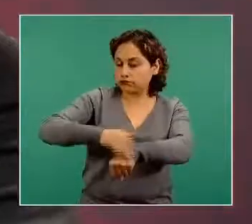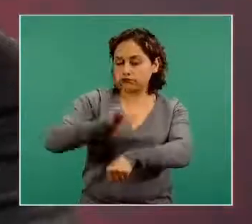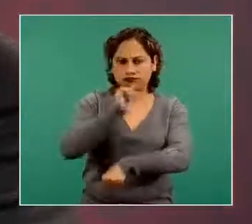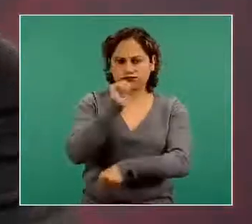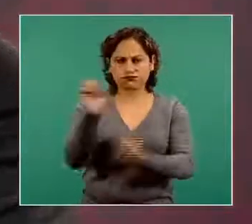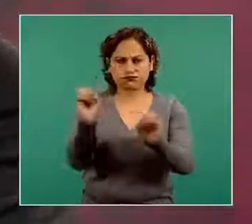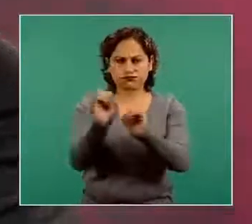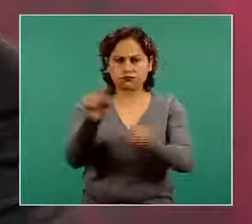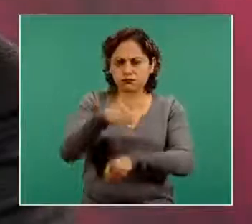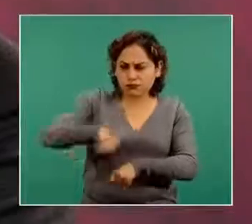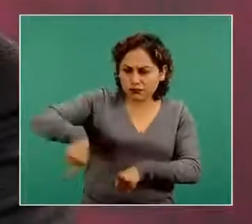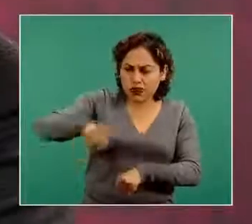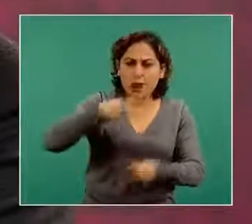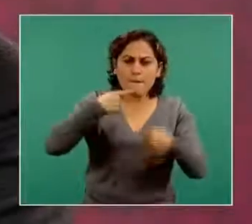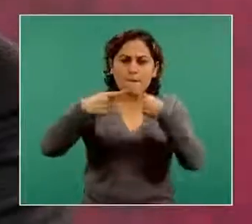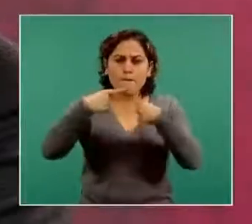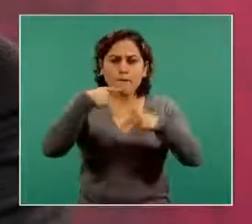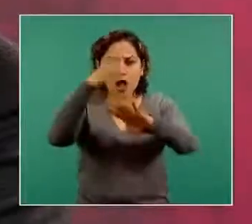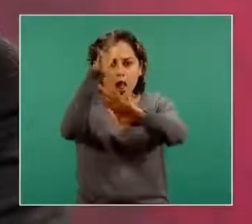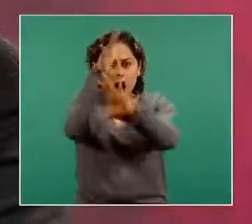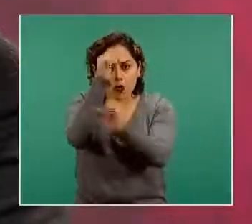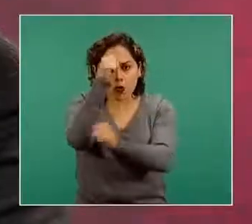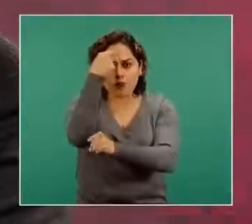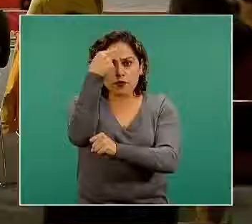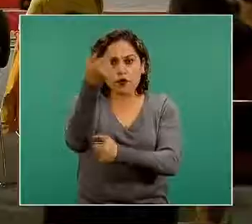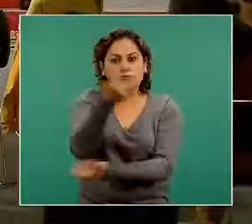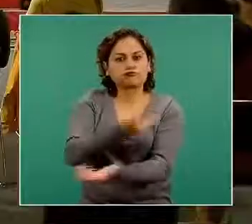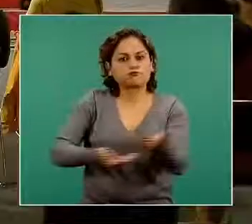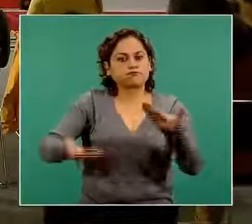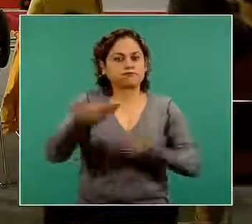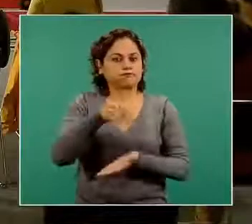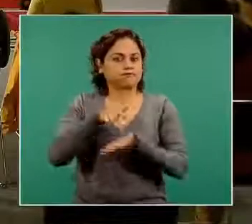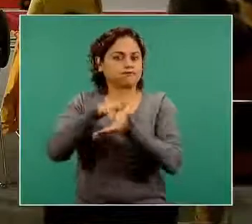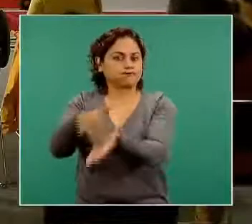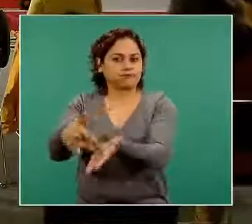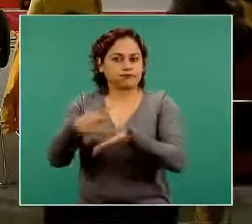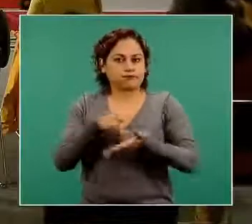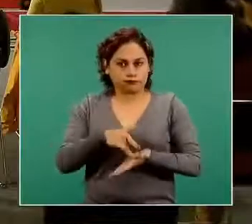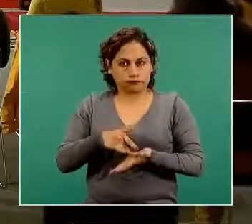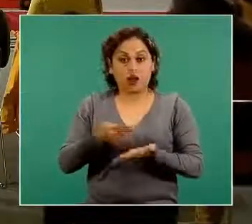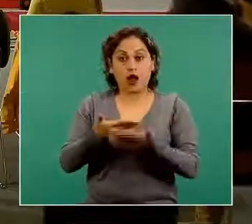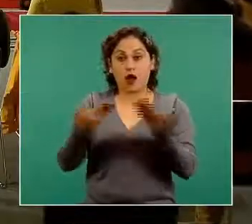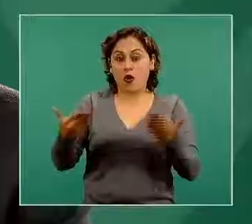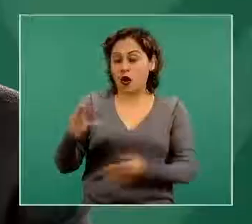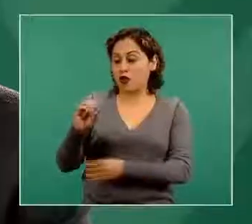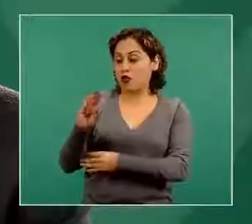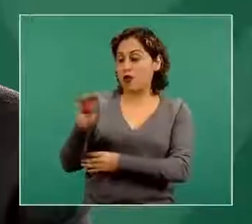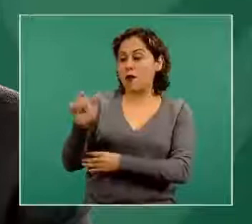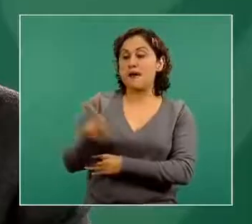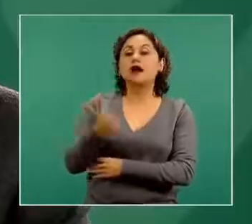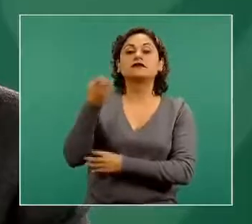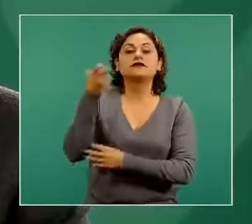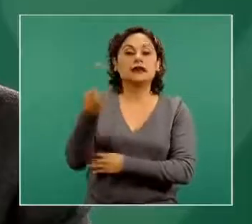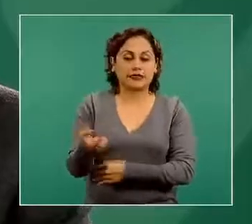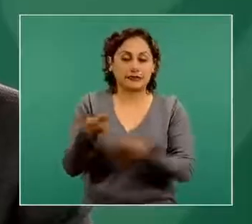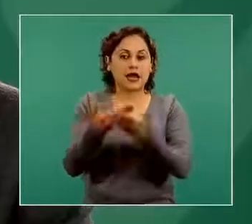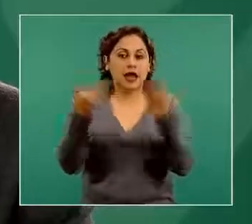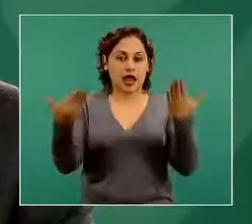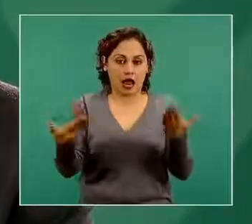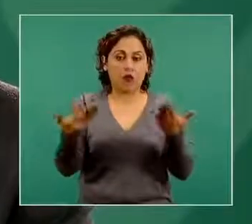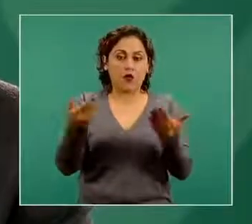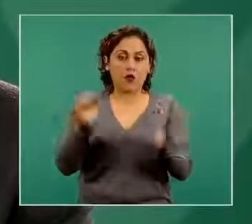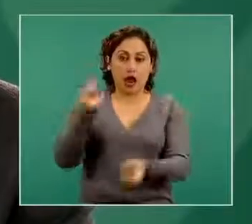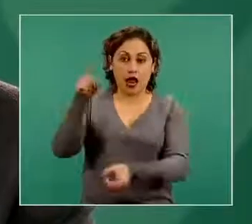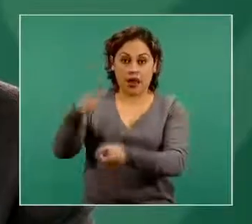puedan organizar convenientemente los mecanismos de colaboración. COVAX es el mecanismo de colaboración al que todos los Estados